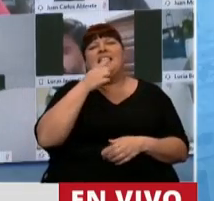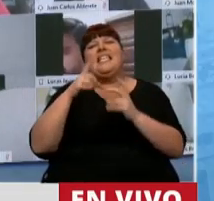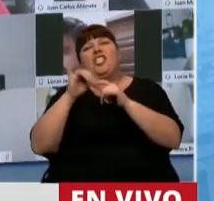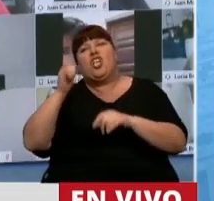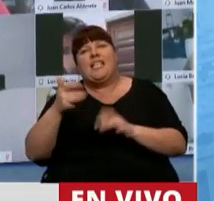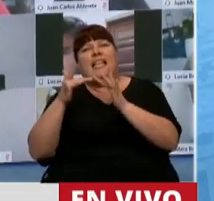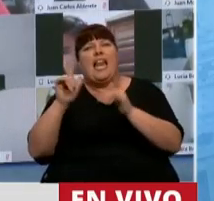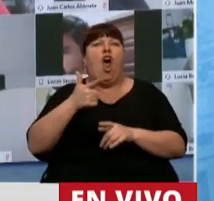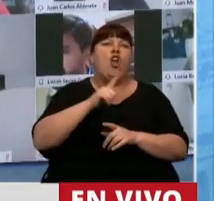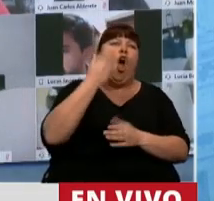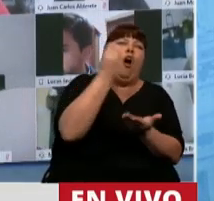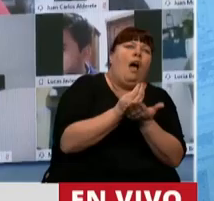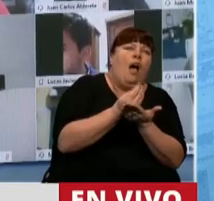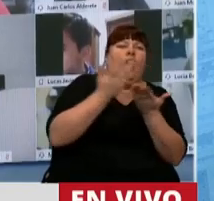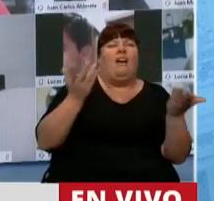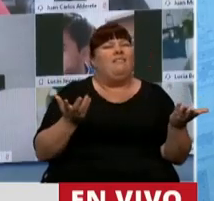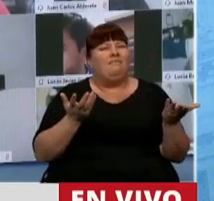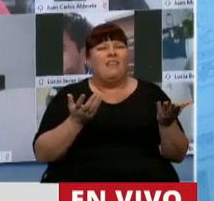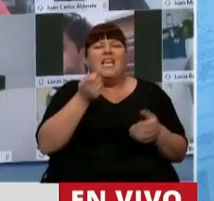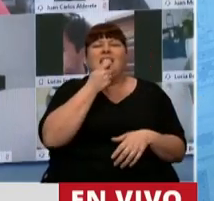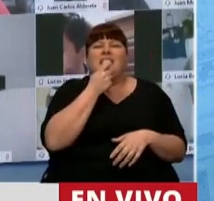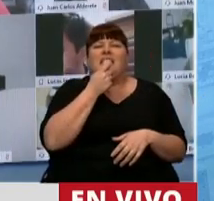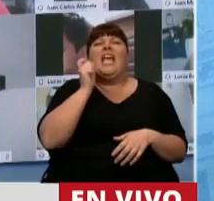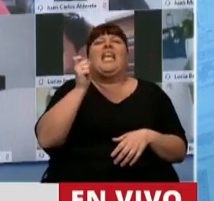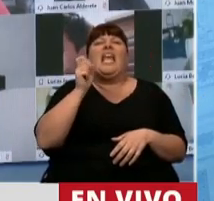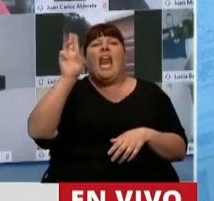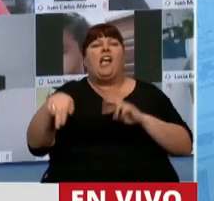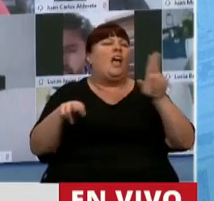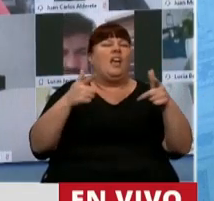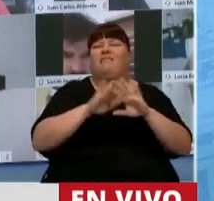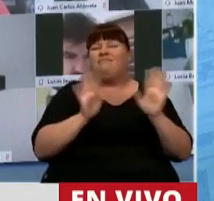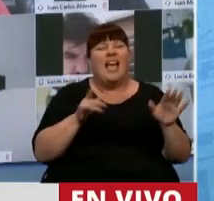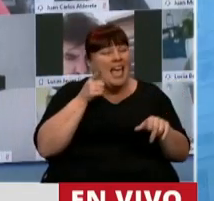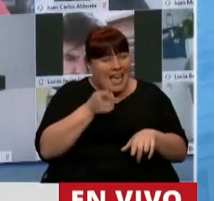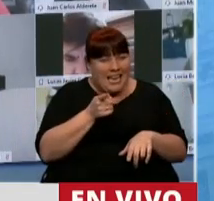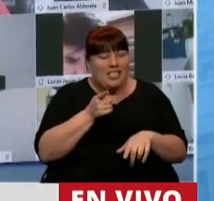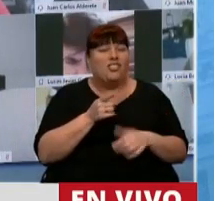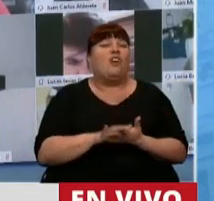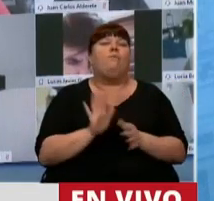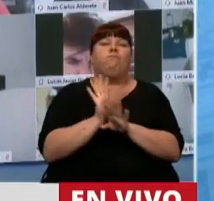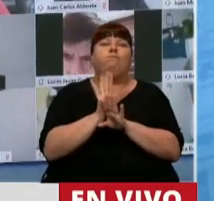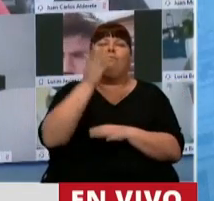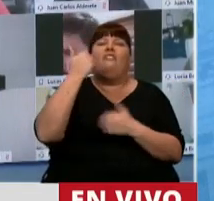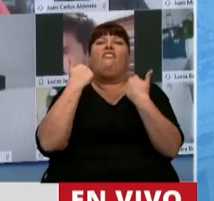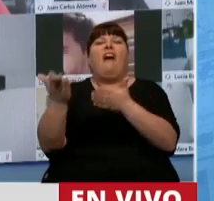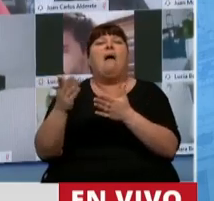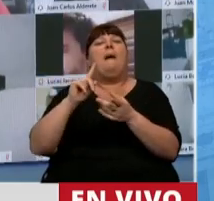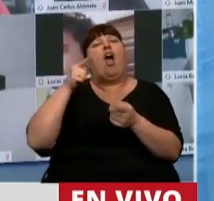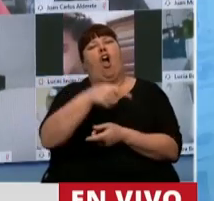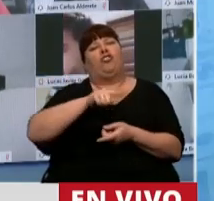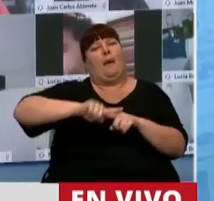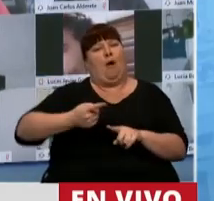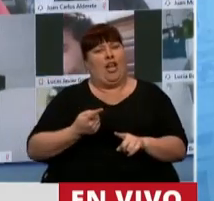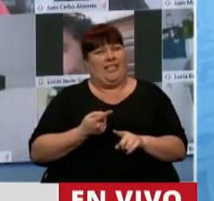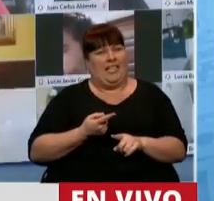haber sesión remota o no, presencial, si quién tiene la razón o no, porque en ese sentido están siendo funcionales a achacar la